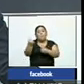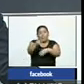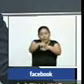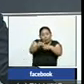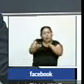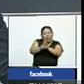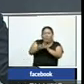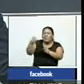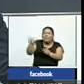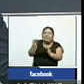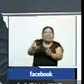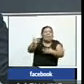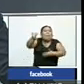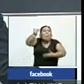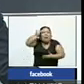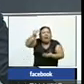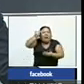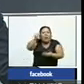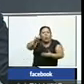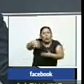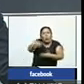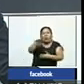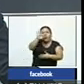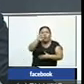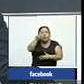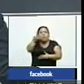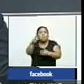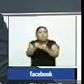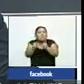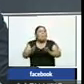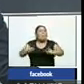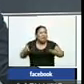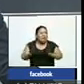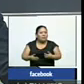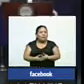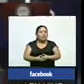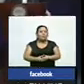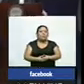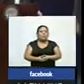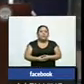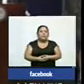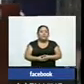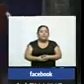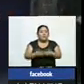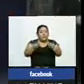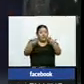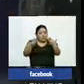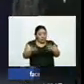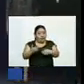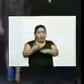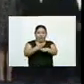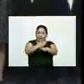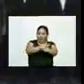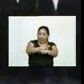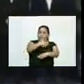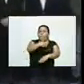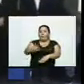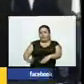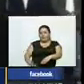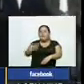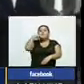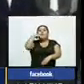el destino de los fondos y cuál será el financiamiento de los pesos. Luego de que el presidente de la República